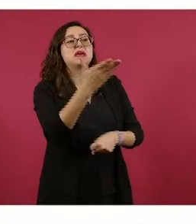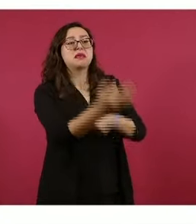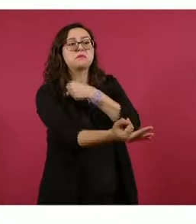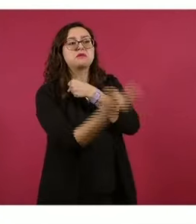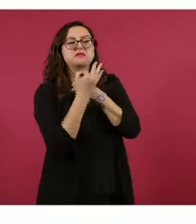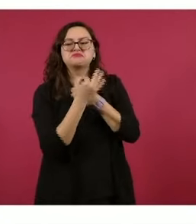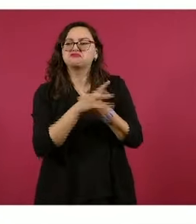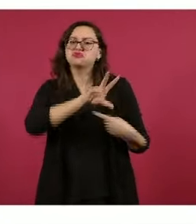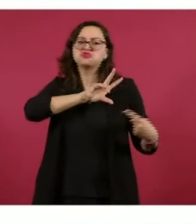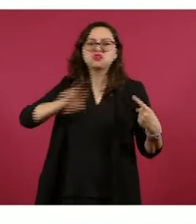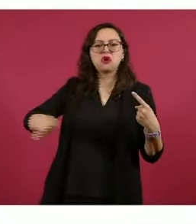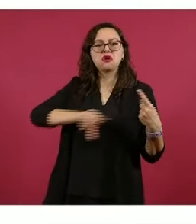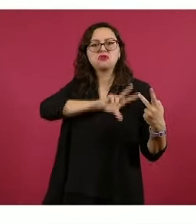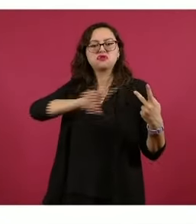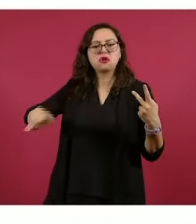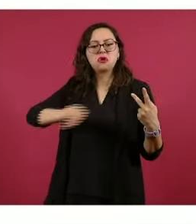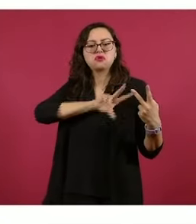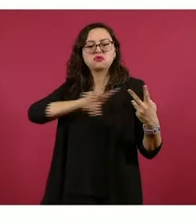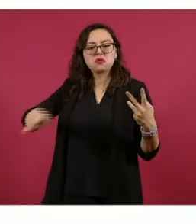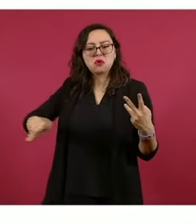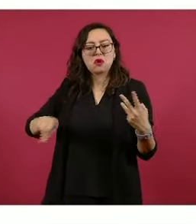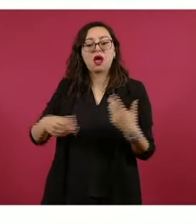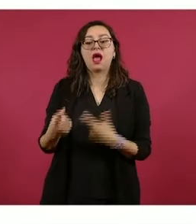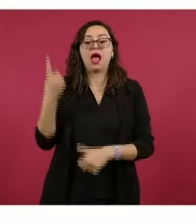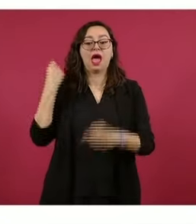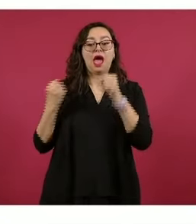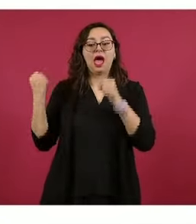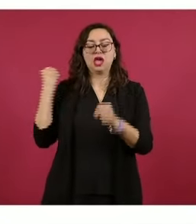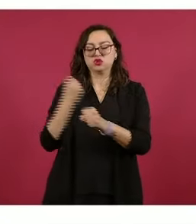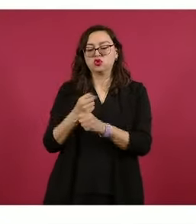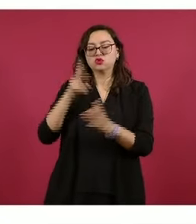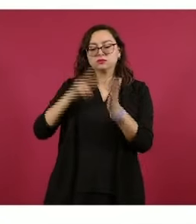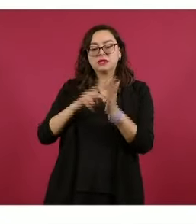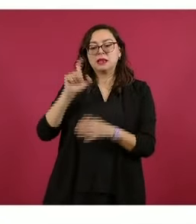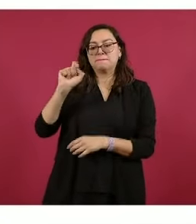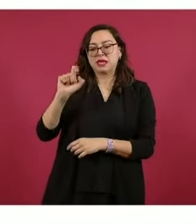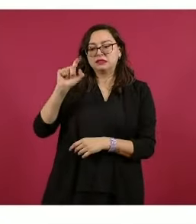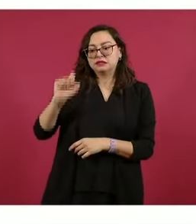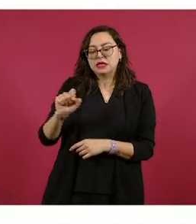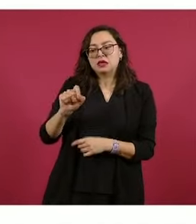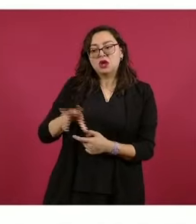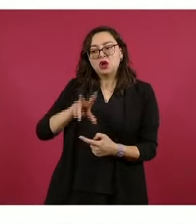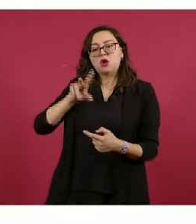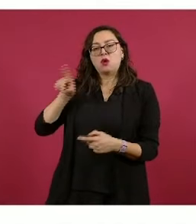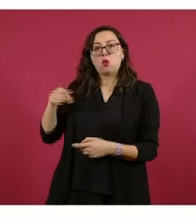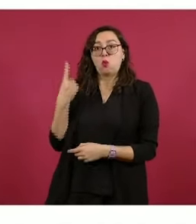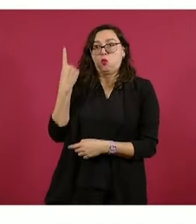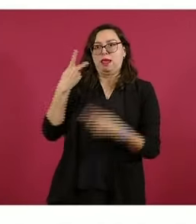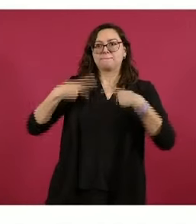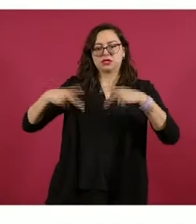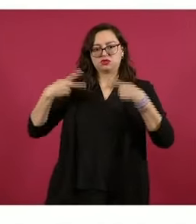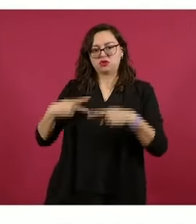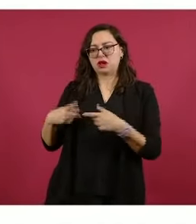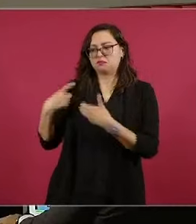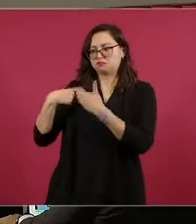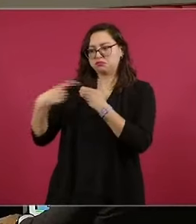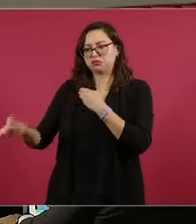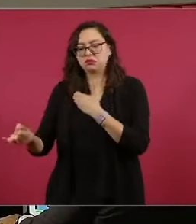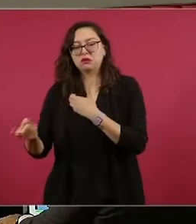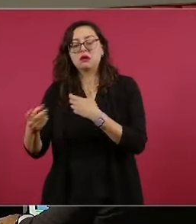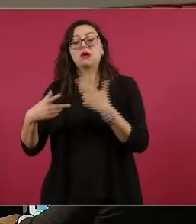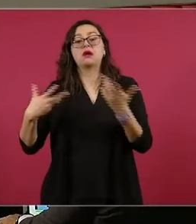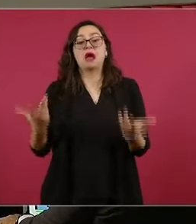años, de 1 en 2020 a 14 en 2021, 49 personas en 2022 y